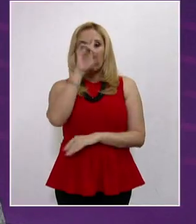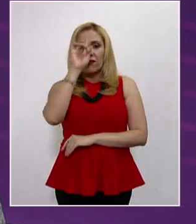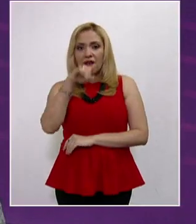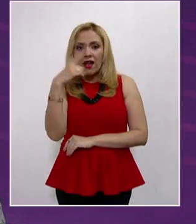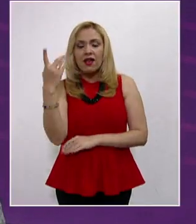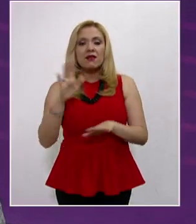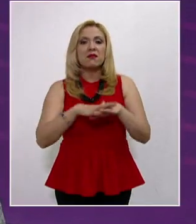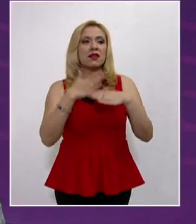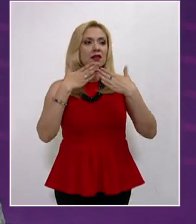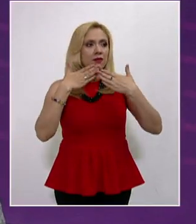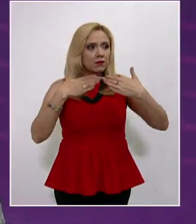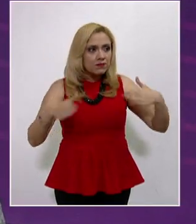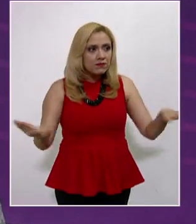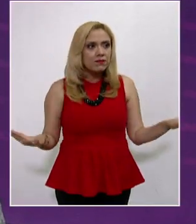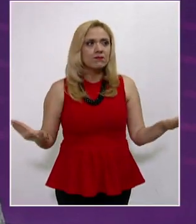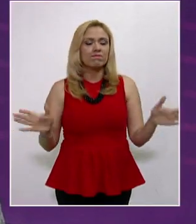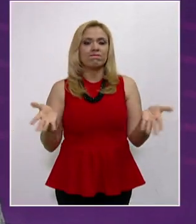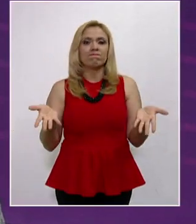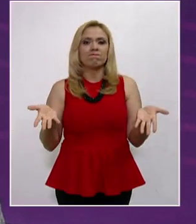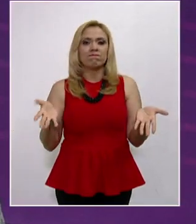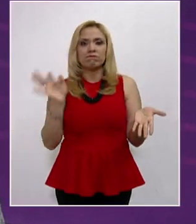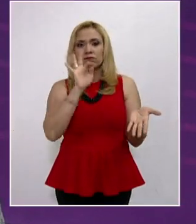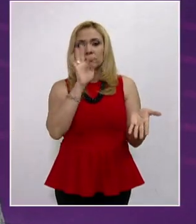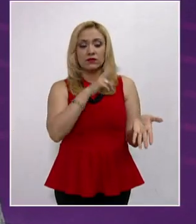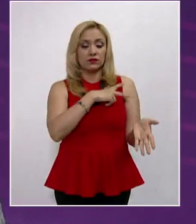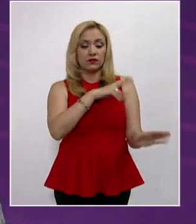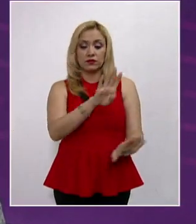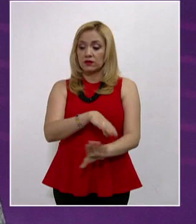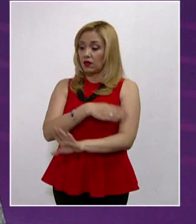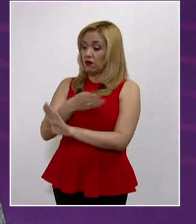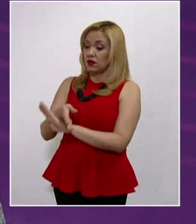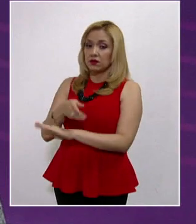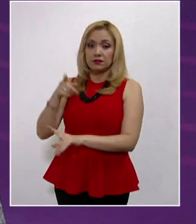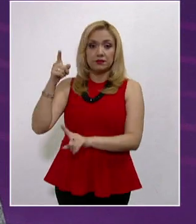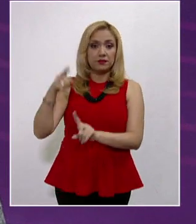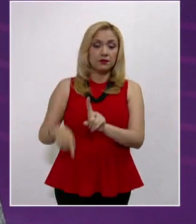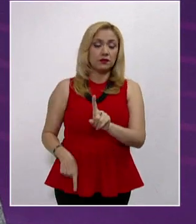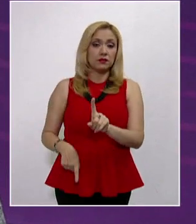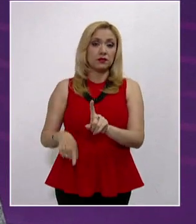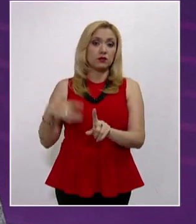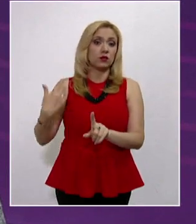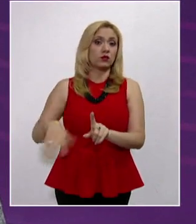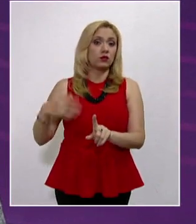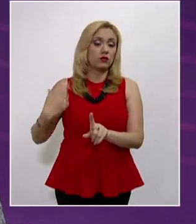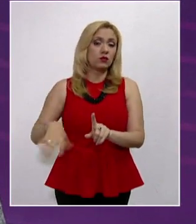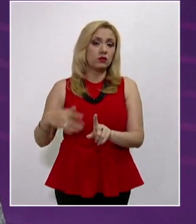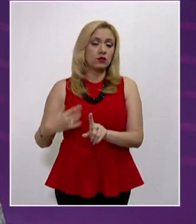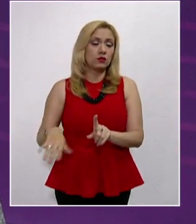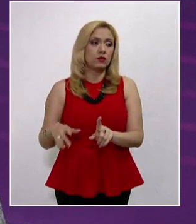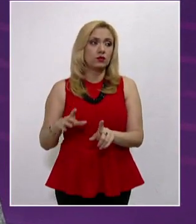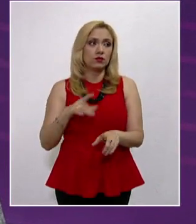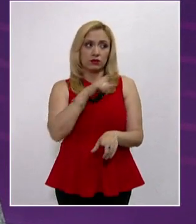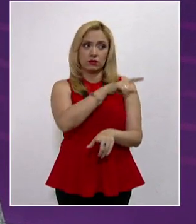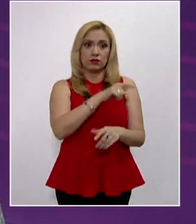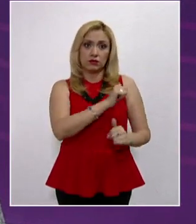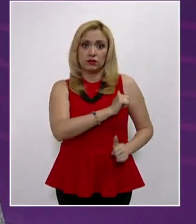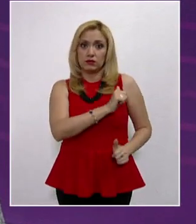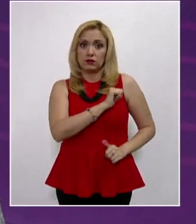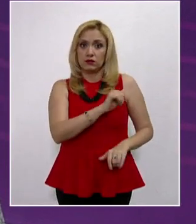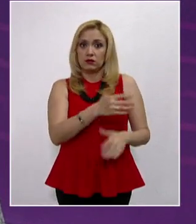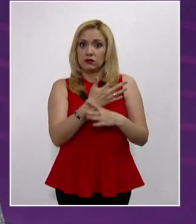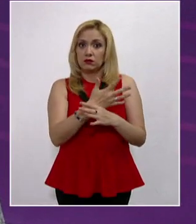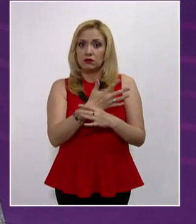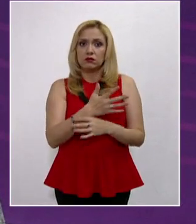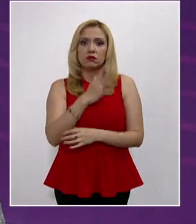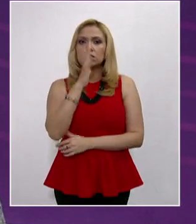más aperturas, o sea, si la víctima era una víctima de violaciones cometidas por el ejército, pues